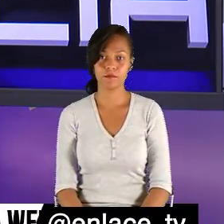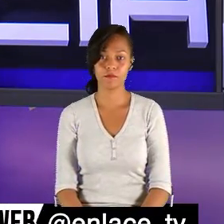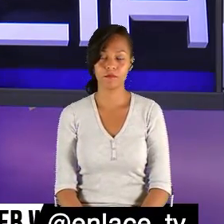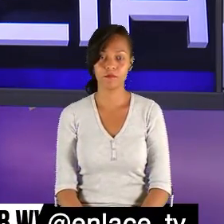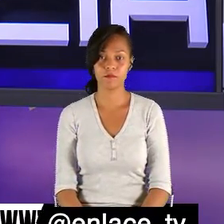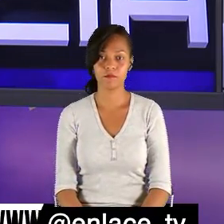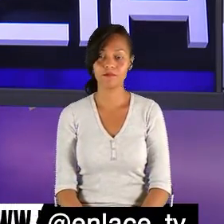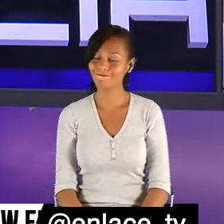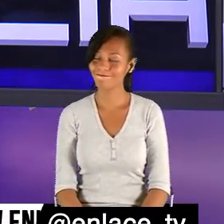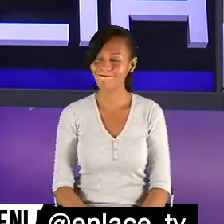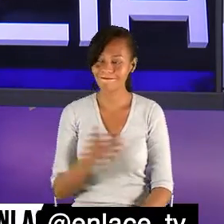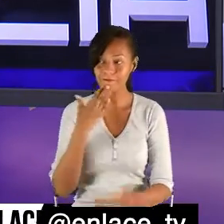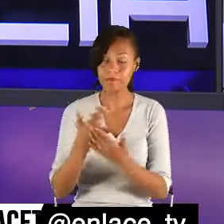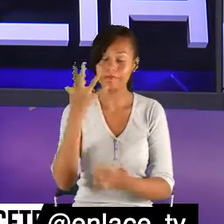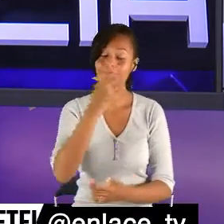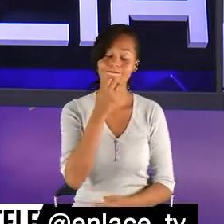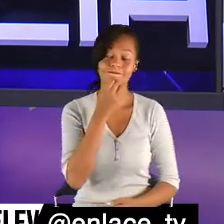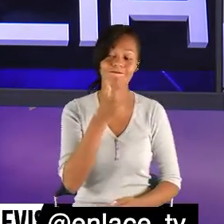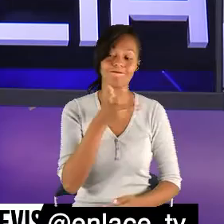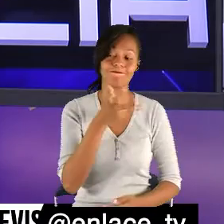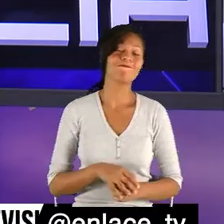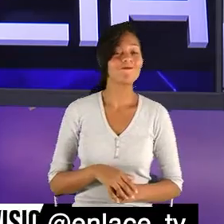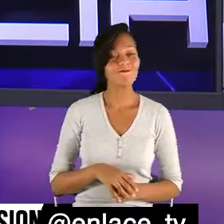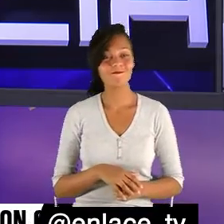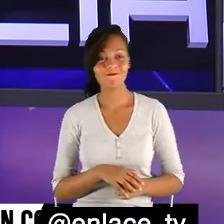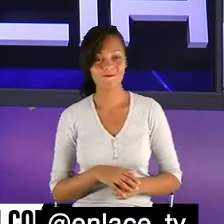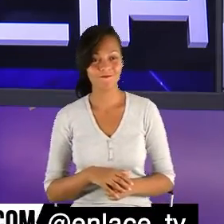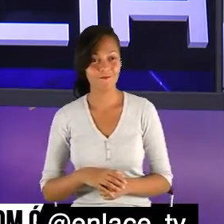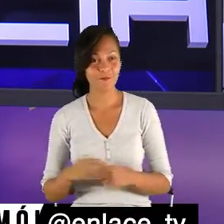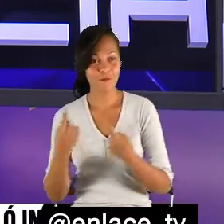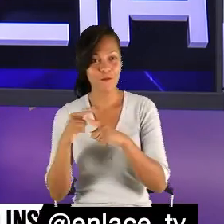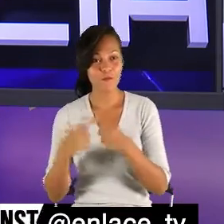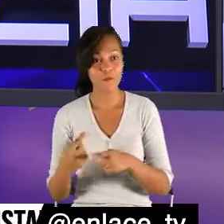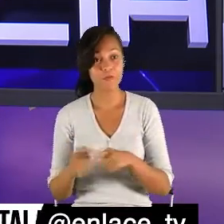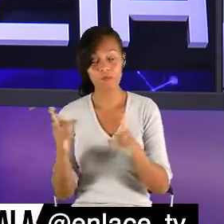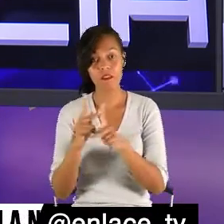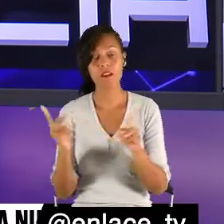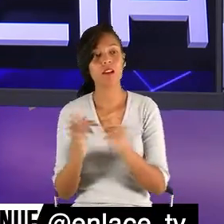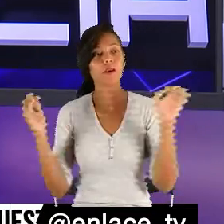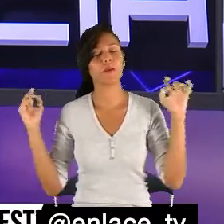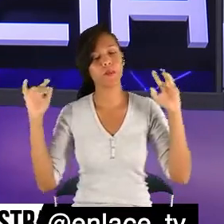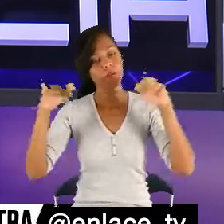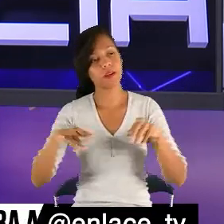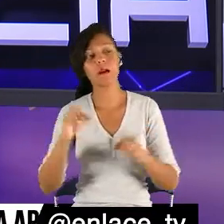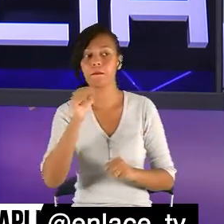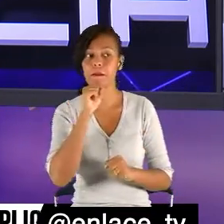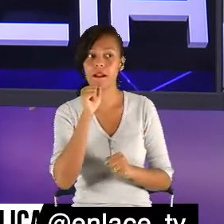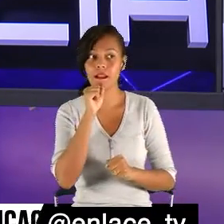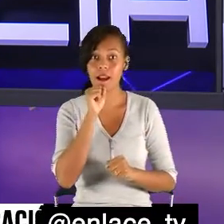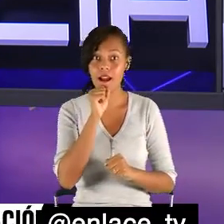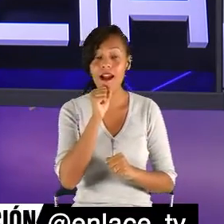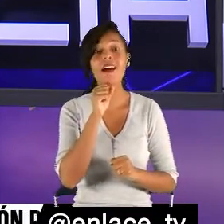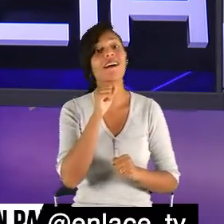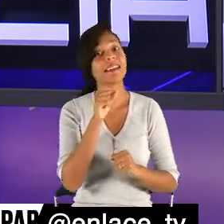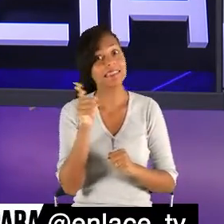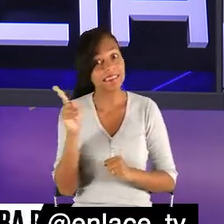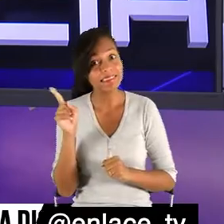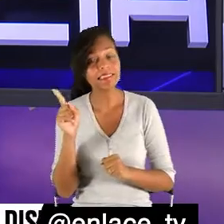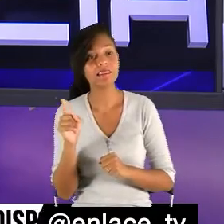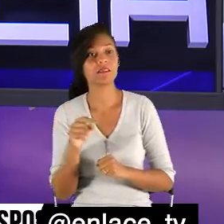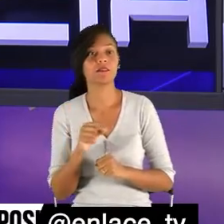bonita noticia y pacientes provenientes de diferentes zonas de la región llegaron hasta barrancabermeja niños y jóvenes se benefician de esta iniciativa